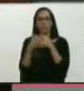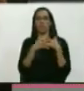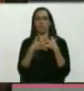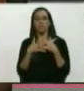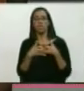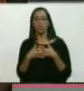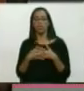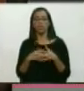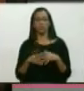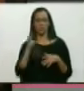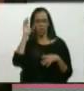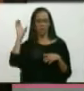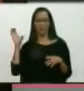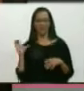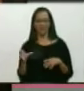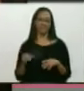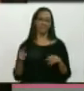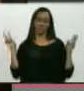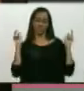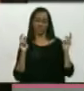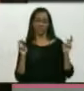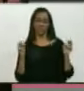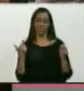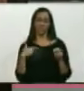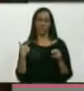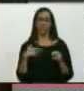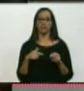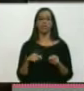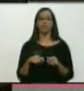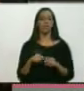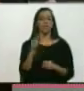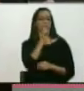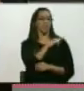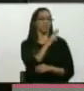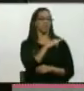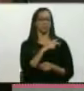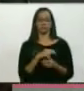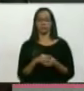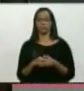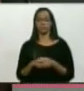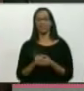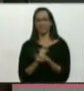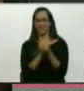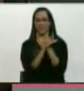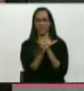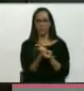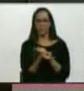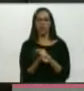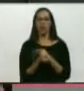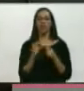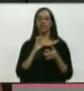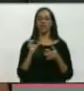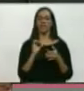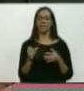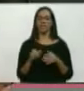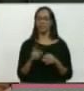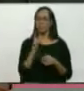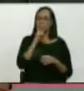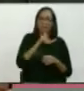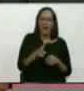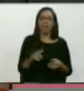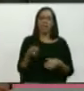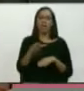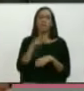y unos países que supuestamente tenían autoritas, pues se han convertido en un elemento genuflexo de la política